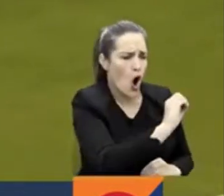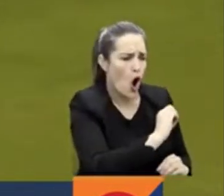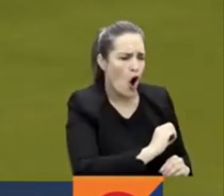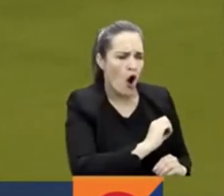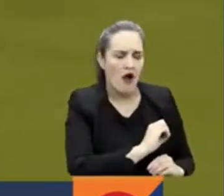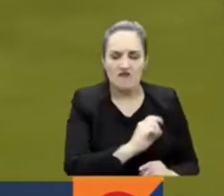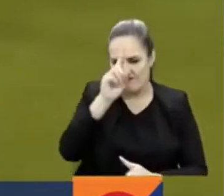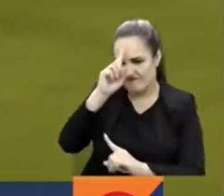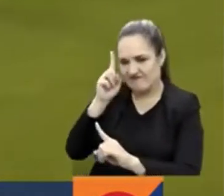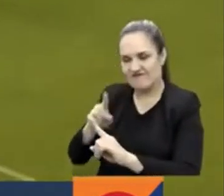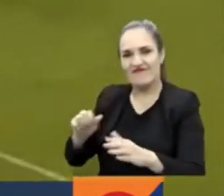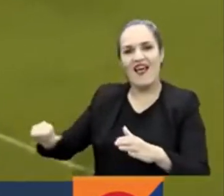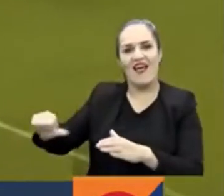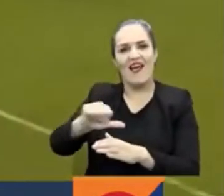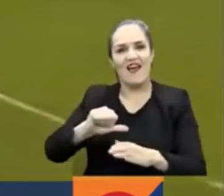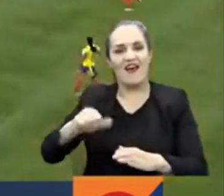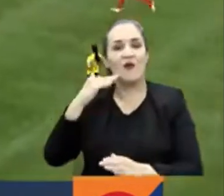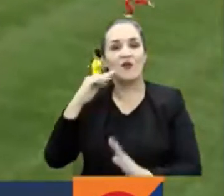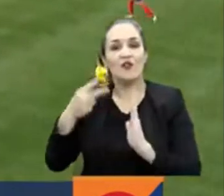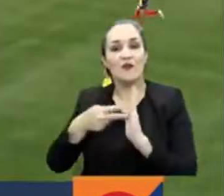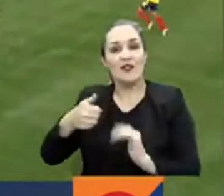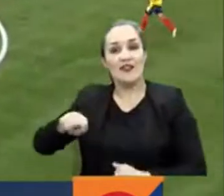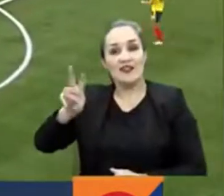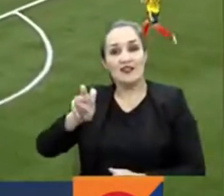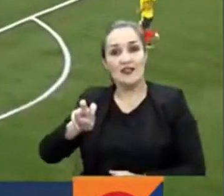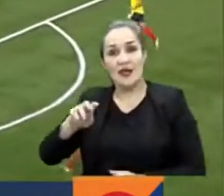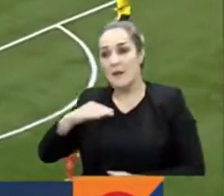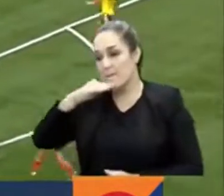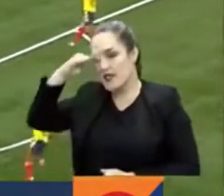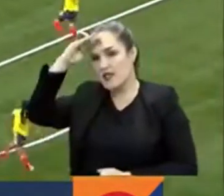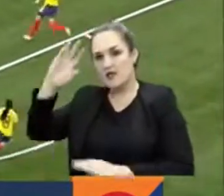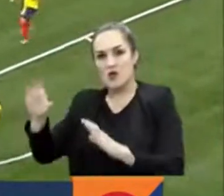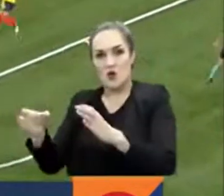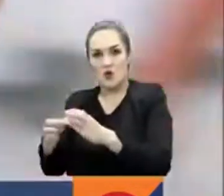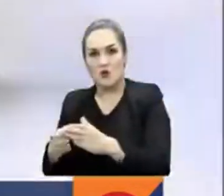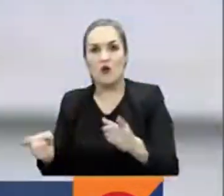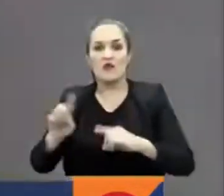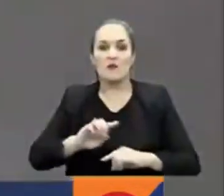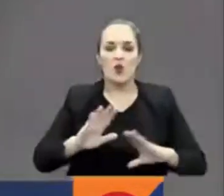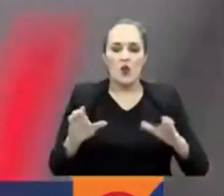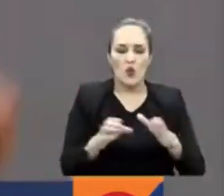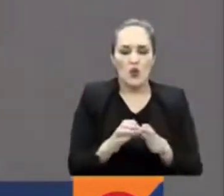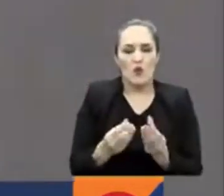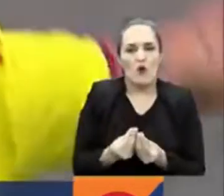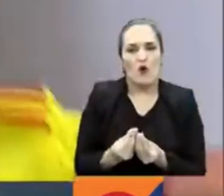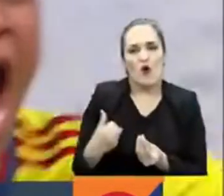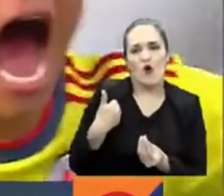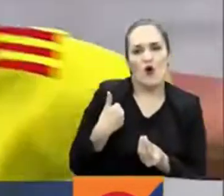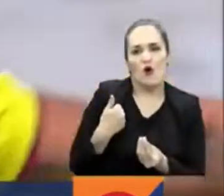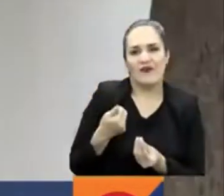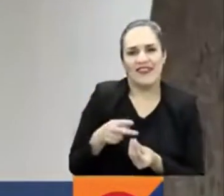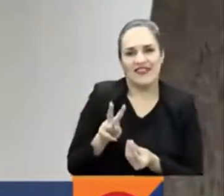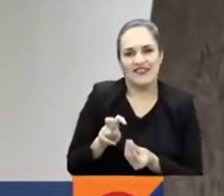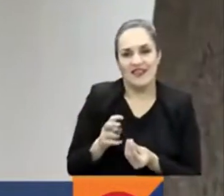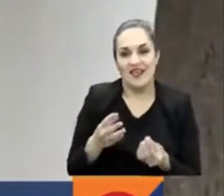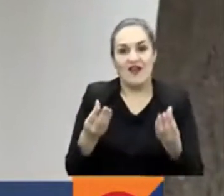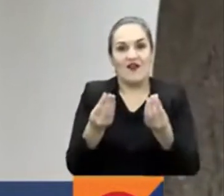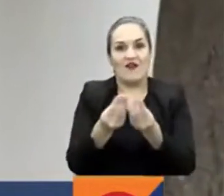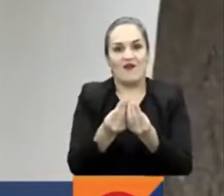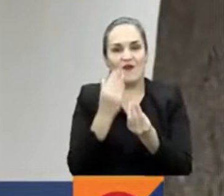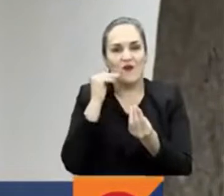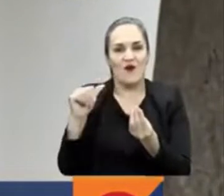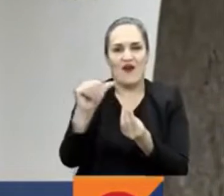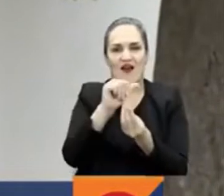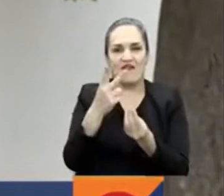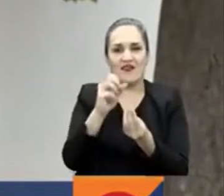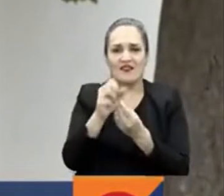las mujeres en 2017. Primero con Medellín Formas Íntimas y después la tricolor sub-17 y la sub-20. Qué satisfacción tan grande y